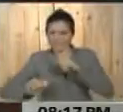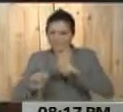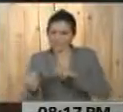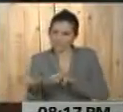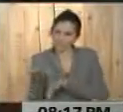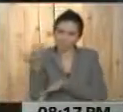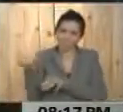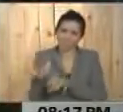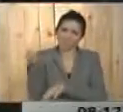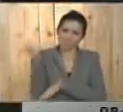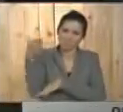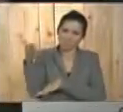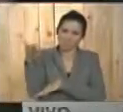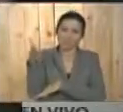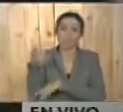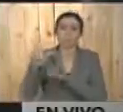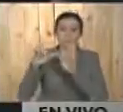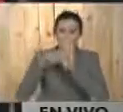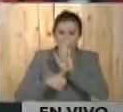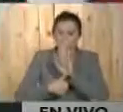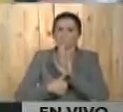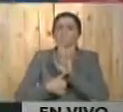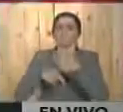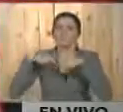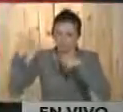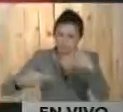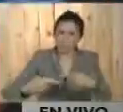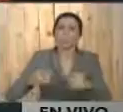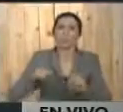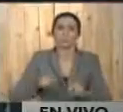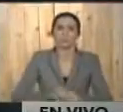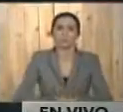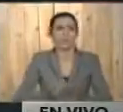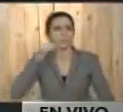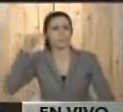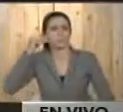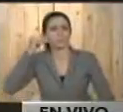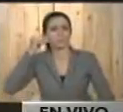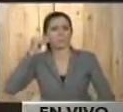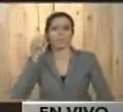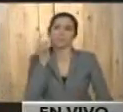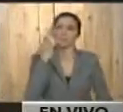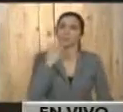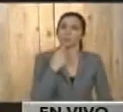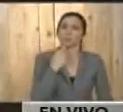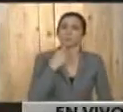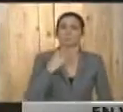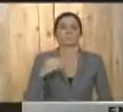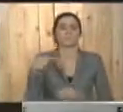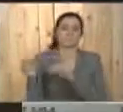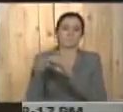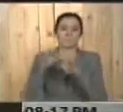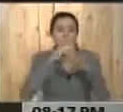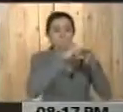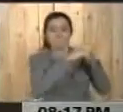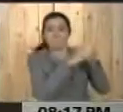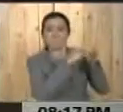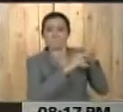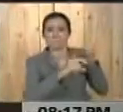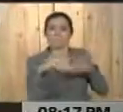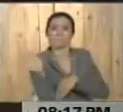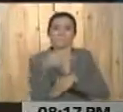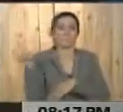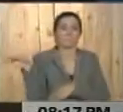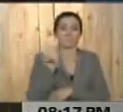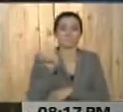bandera, más tarde se convertiría en amarillo, azul y rojo en el pabellón nacional